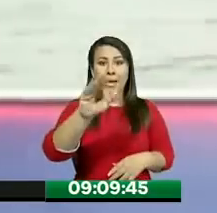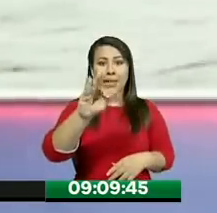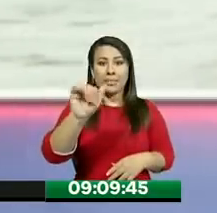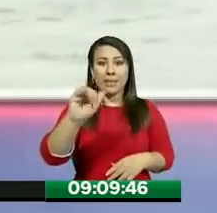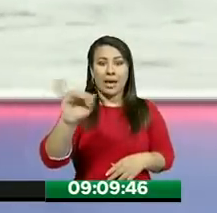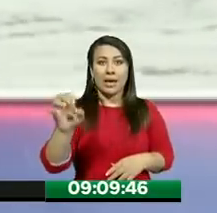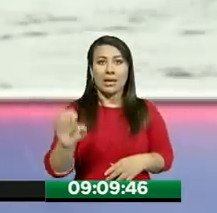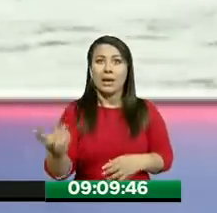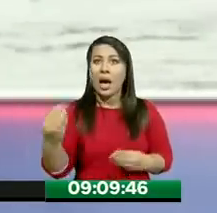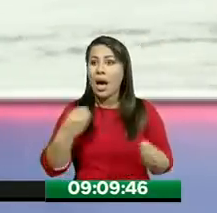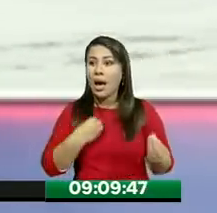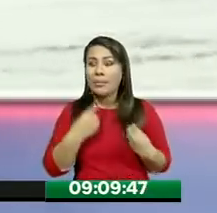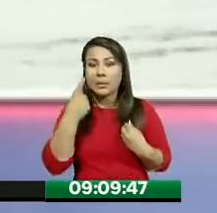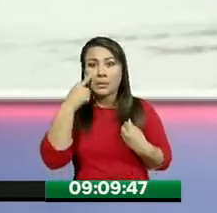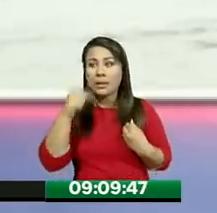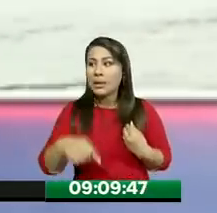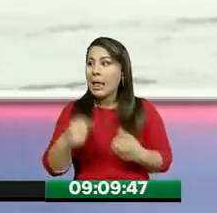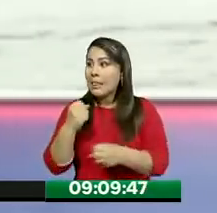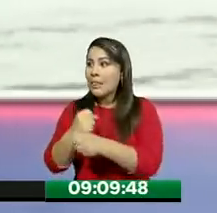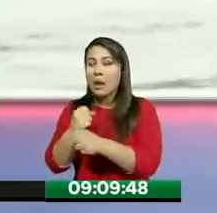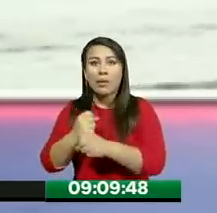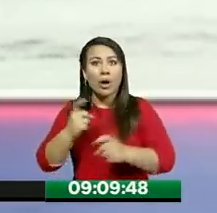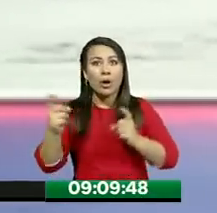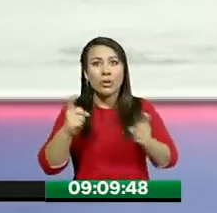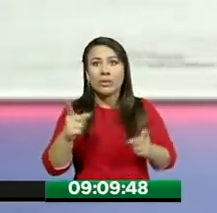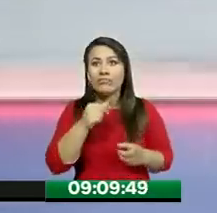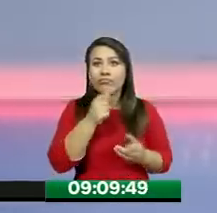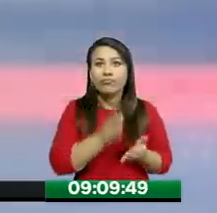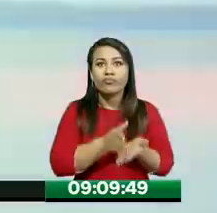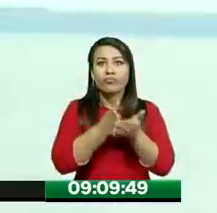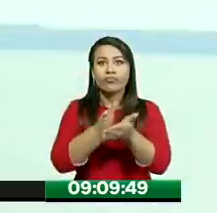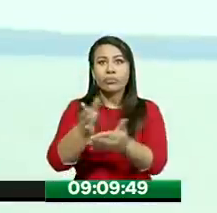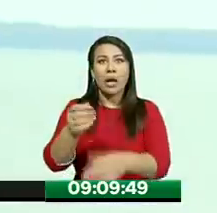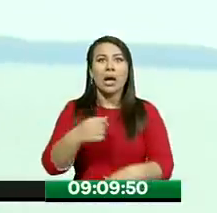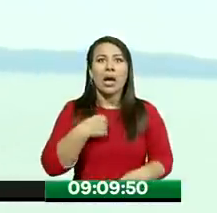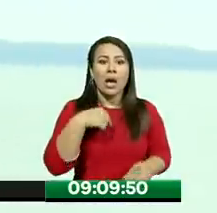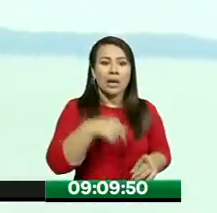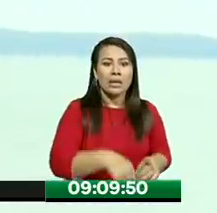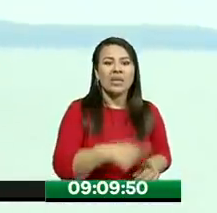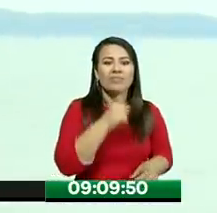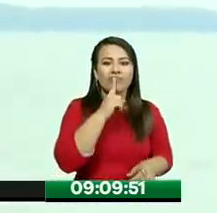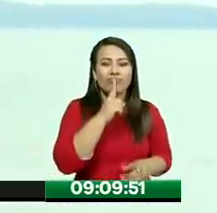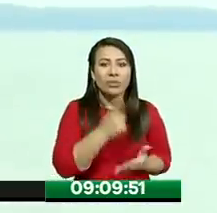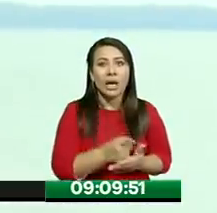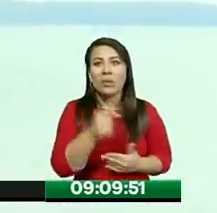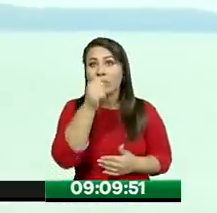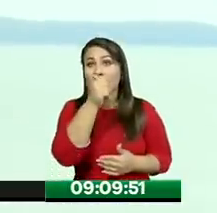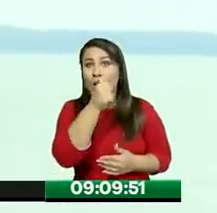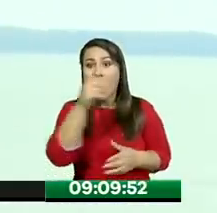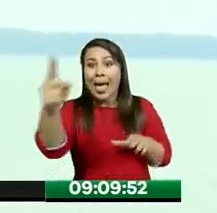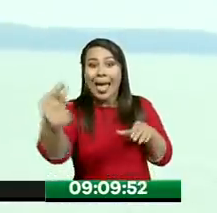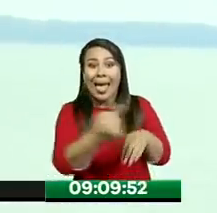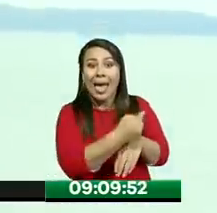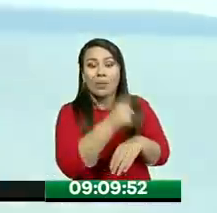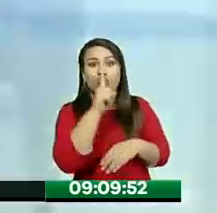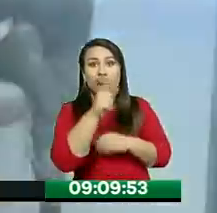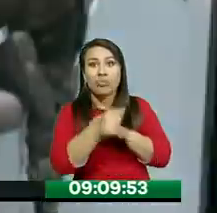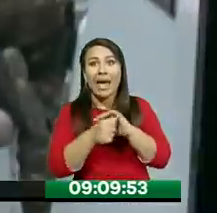La misma dueña del local asaltado y una ayudante ataron al ladrón, Javier Antonio, de 25 años.